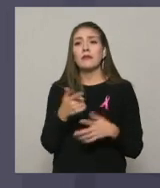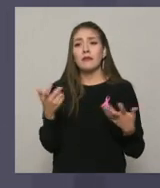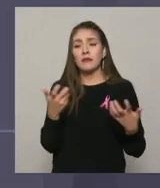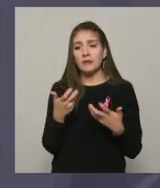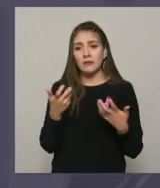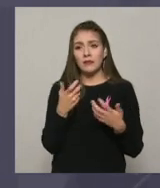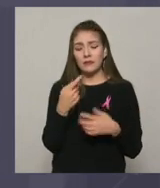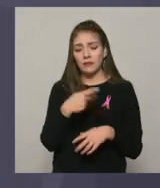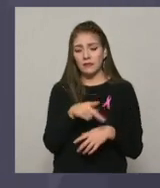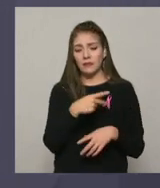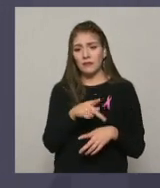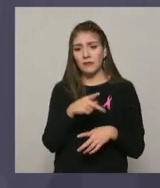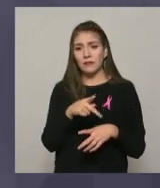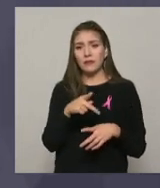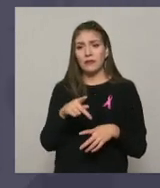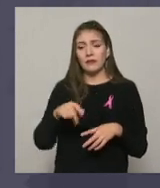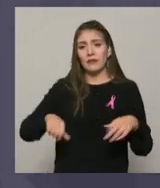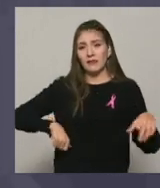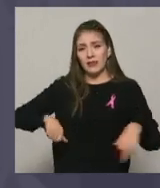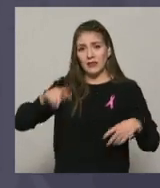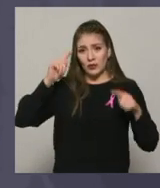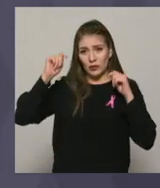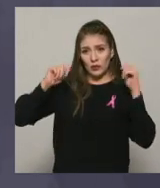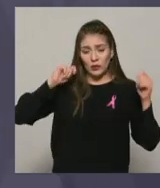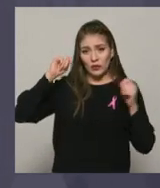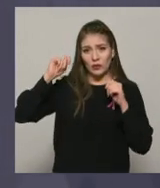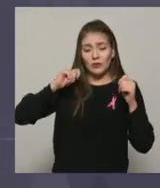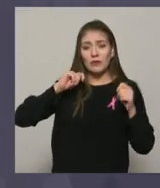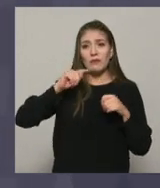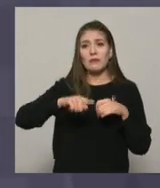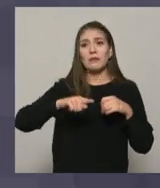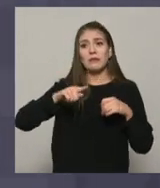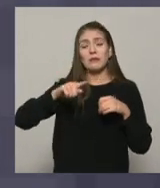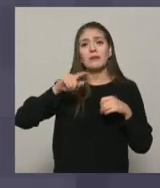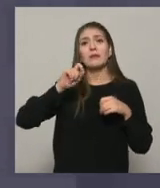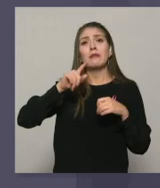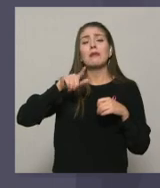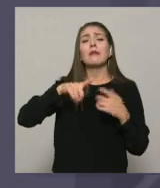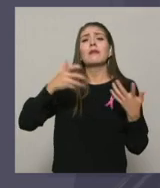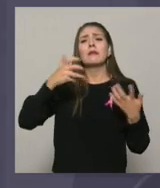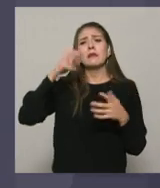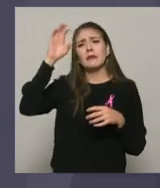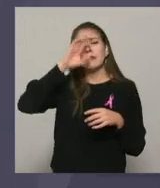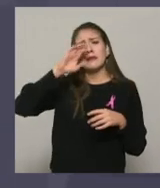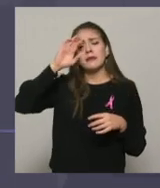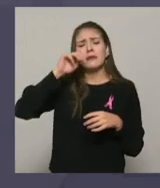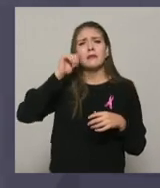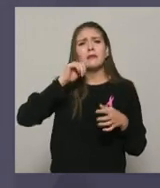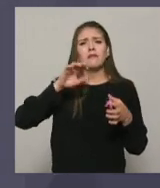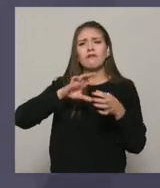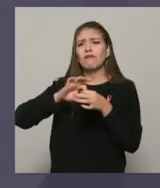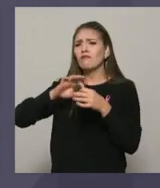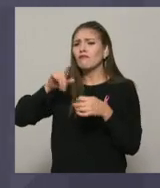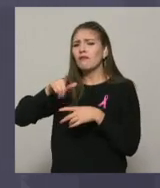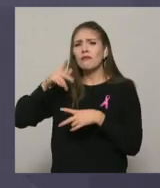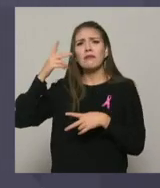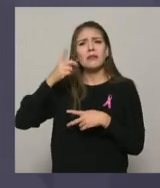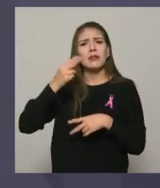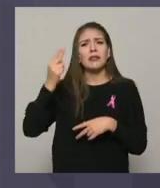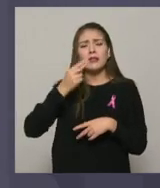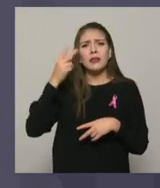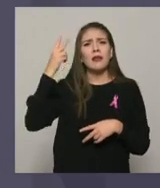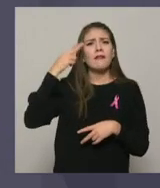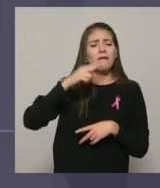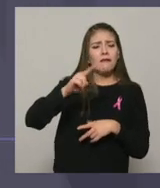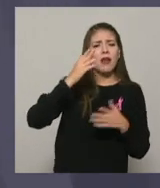sumamente transnacional y que de colaboración con científicos de todo el mundo es justamente la ciencia, y muchos científicos tienen que viajar a otros países a